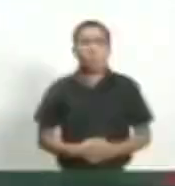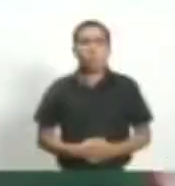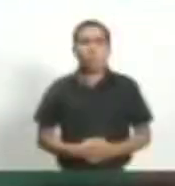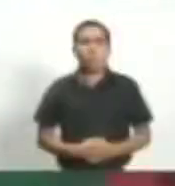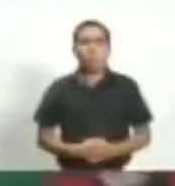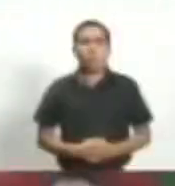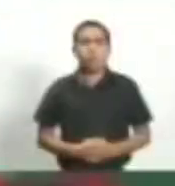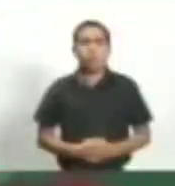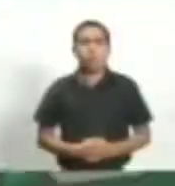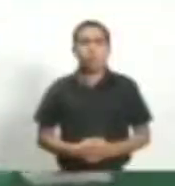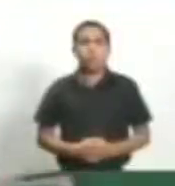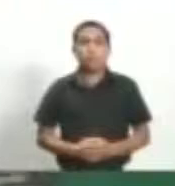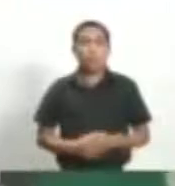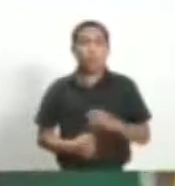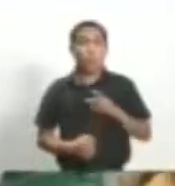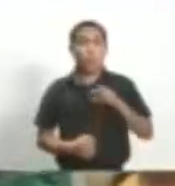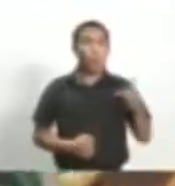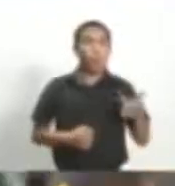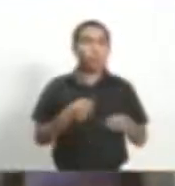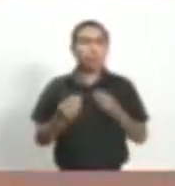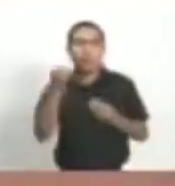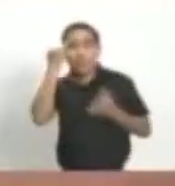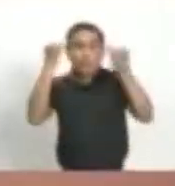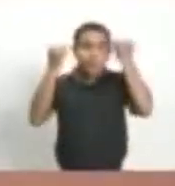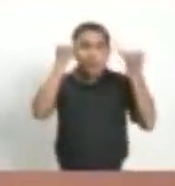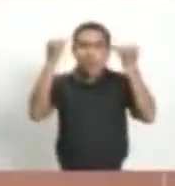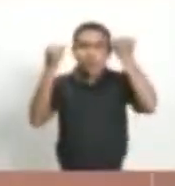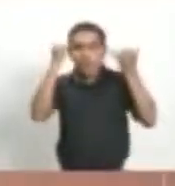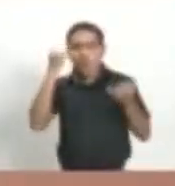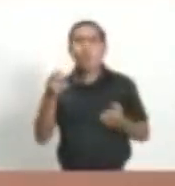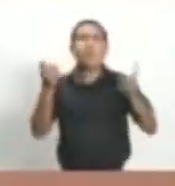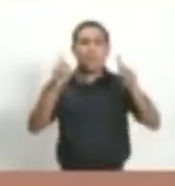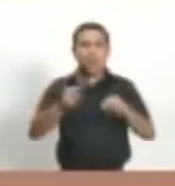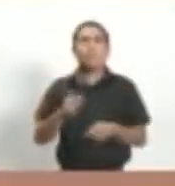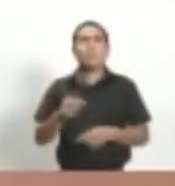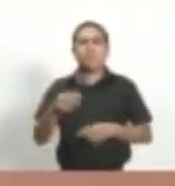Otros se las ingeniaron para ser parte de la marcha.